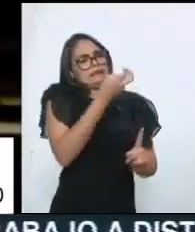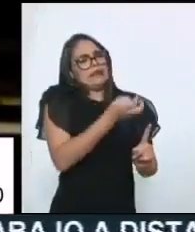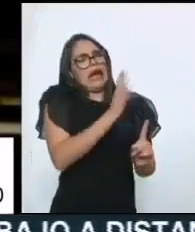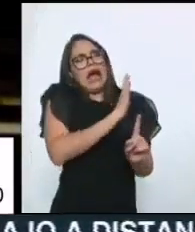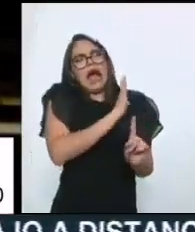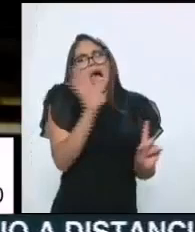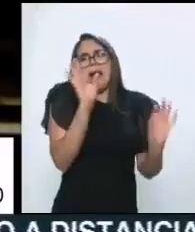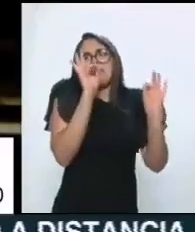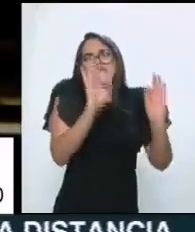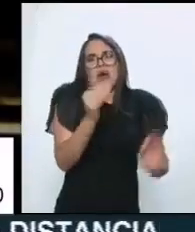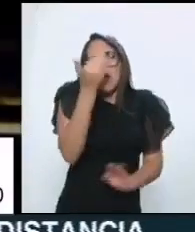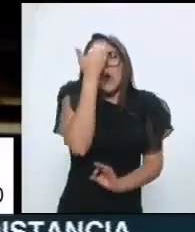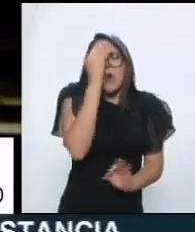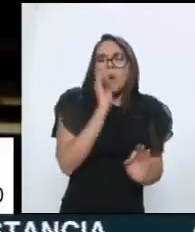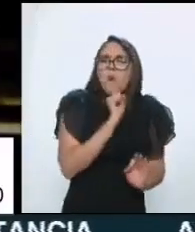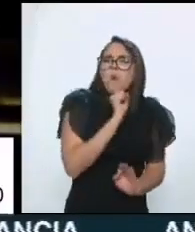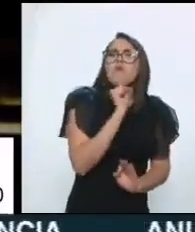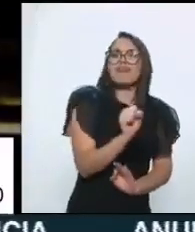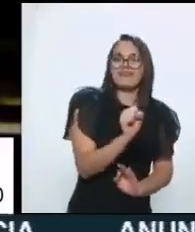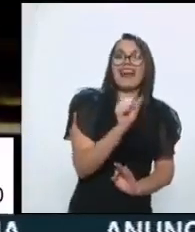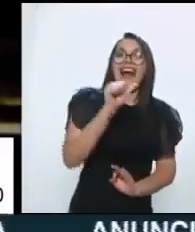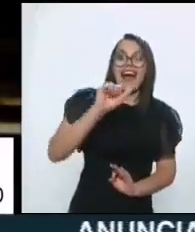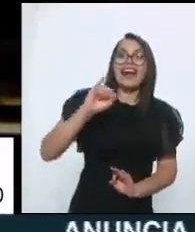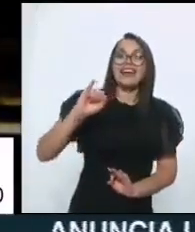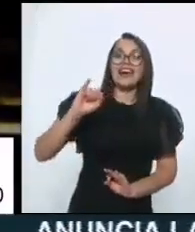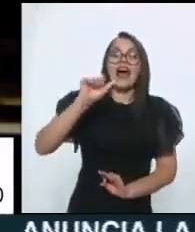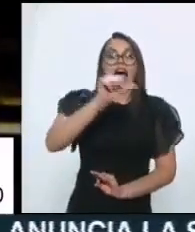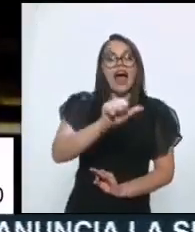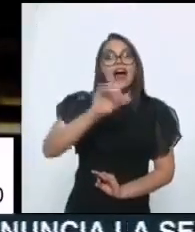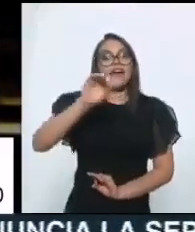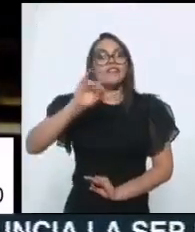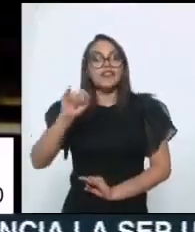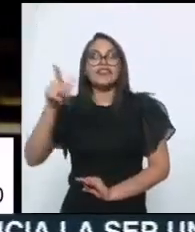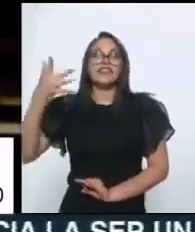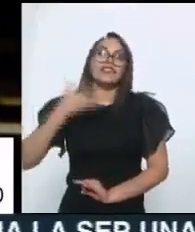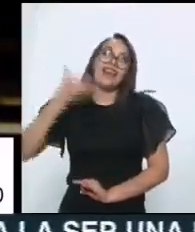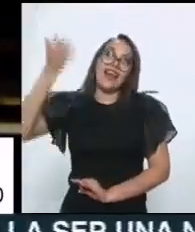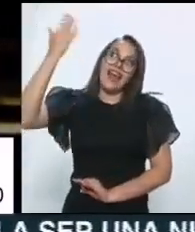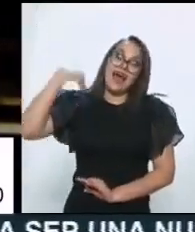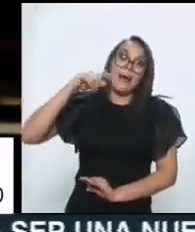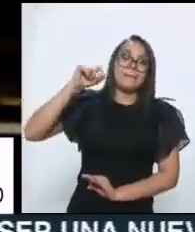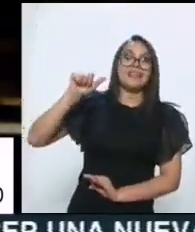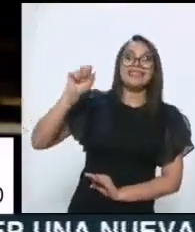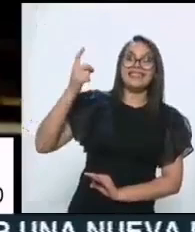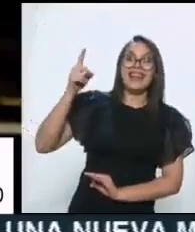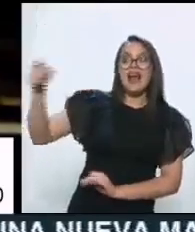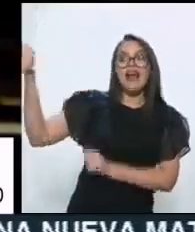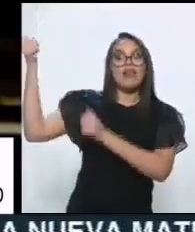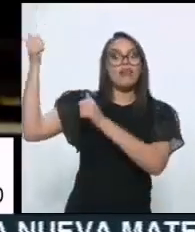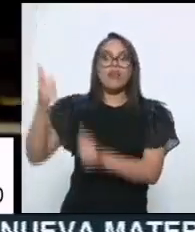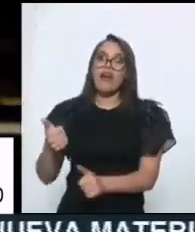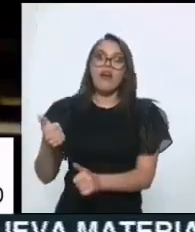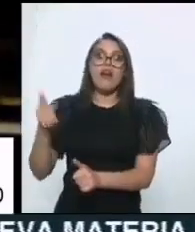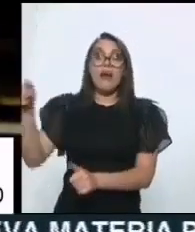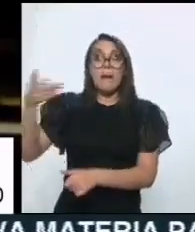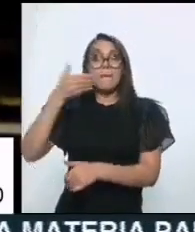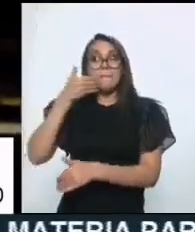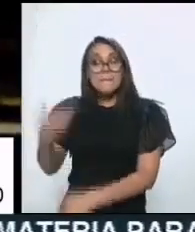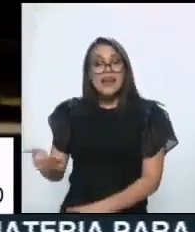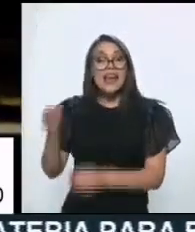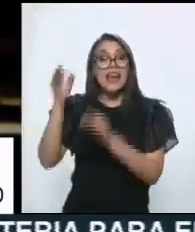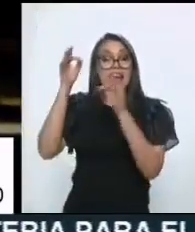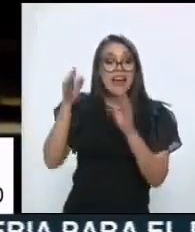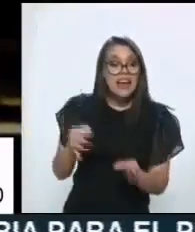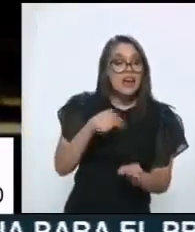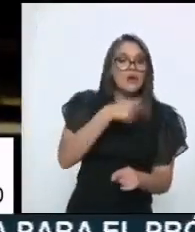que los agentes de la AFI, sus contrapartes en el operativo fallido del 26 de septiembre de 2007, pues no eran muy